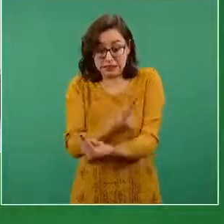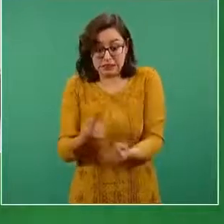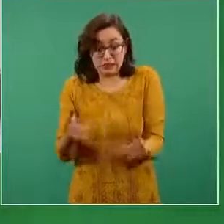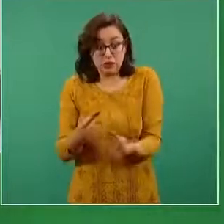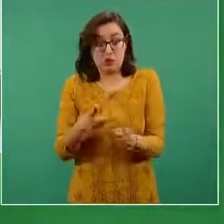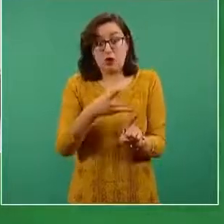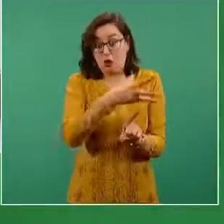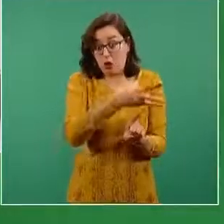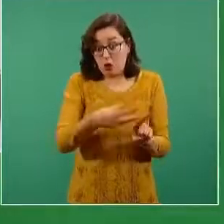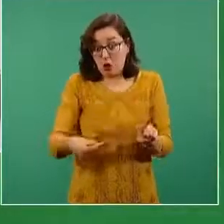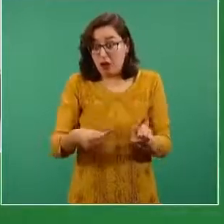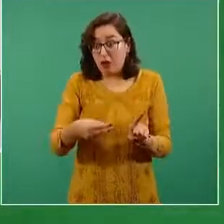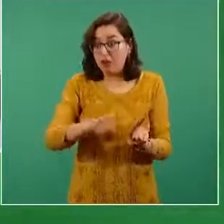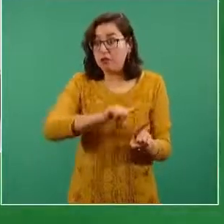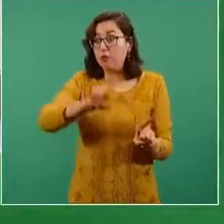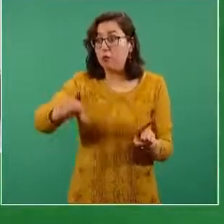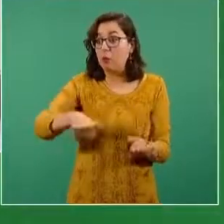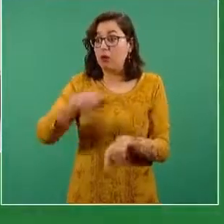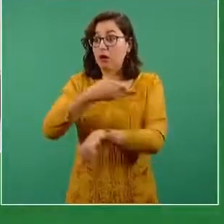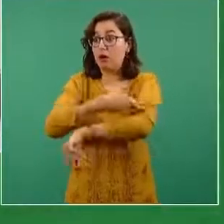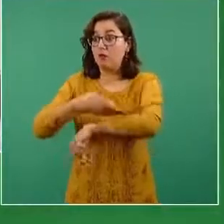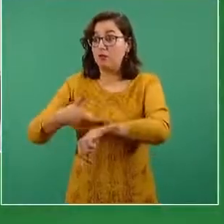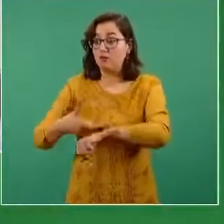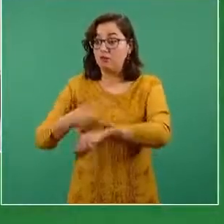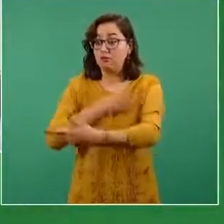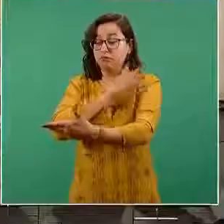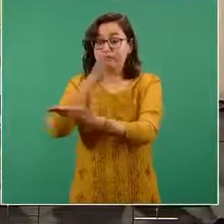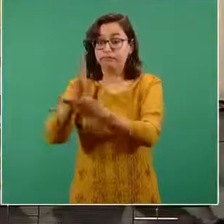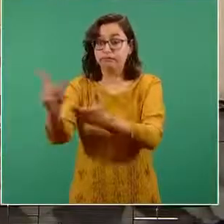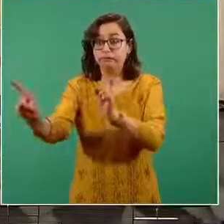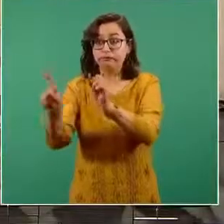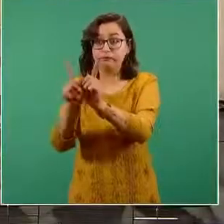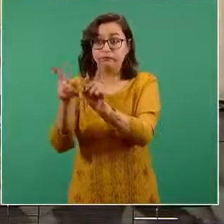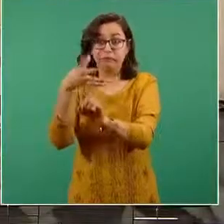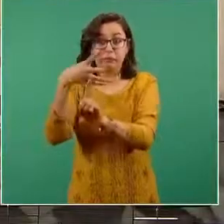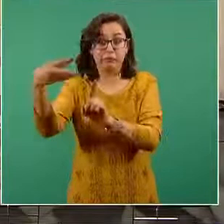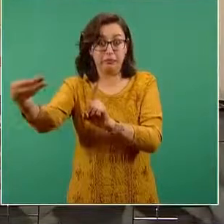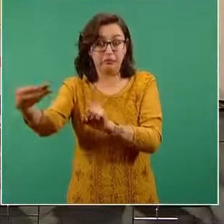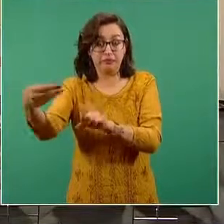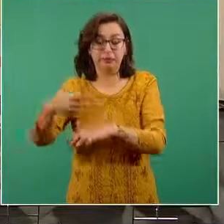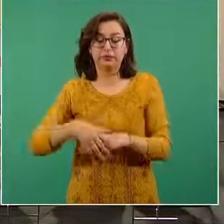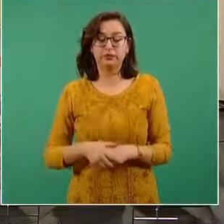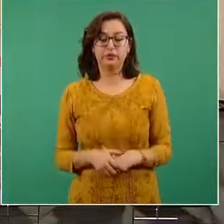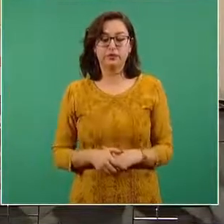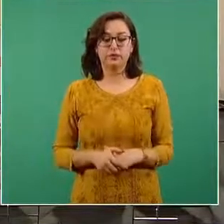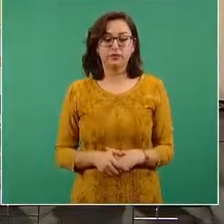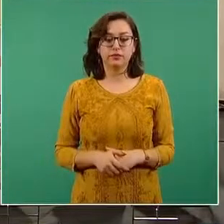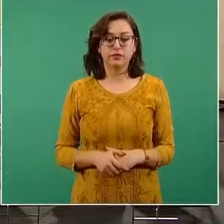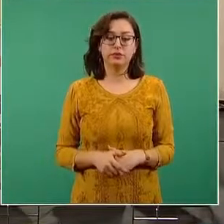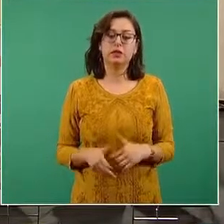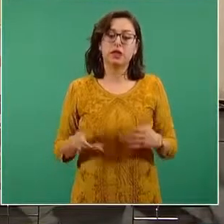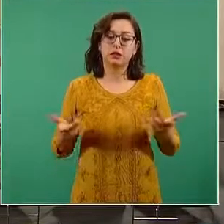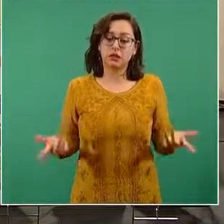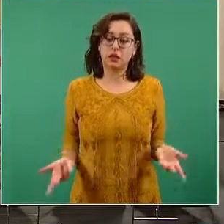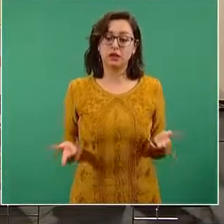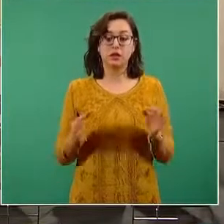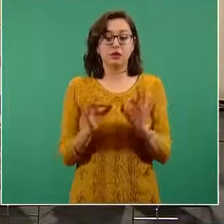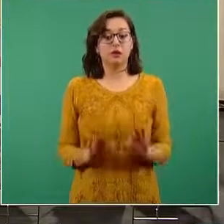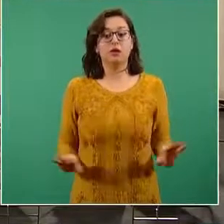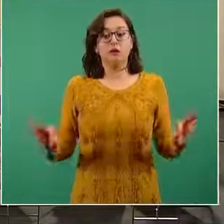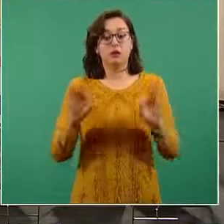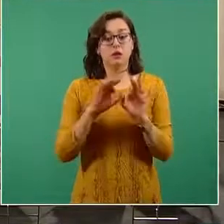dice, puedan transmitir y contagiar a la familia. Es una tarea de todos, es una tarea tanto de